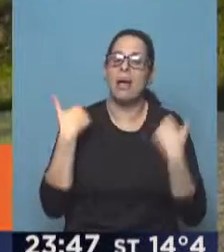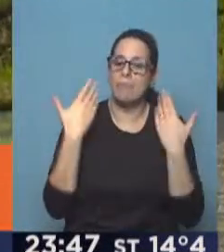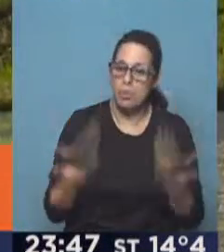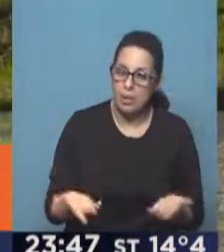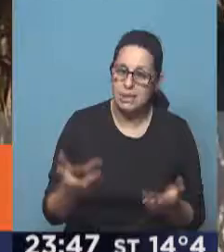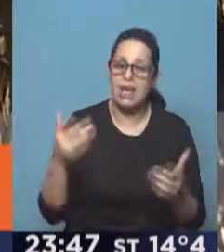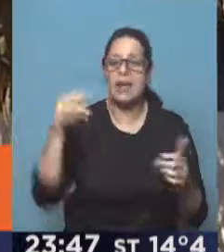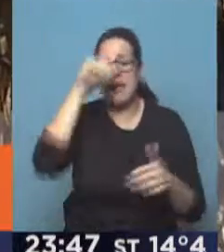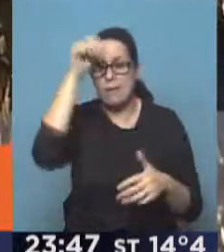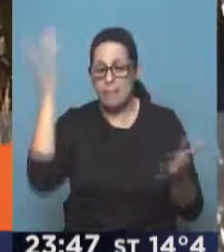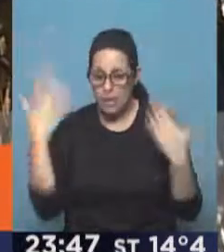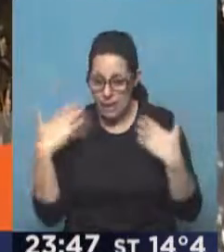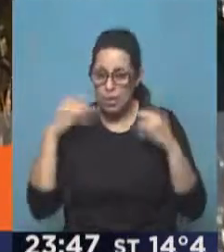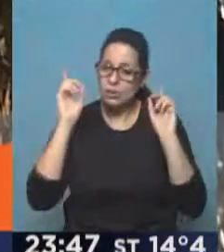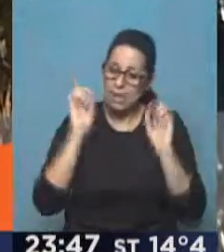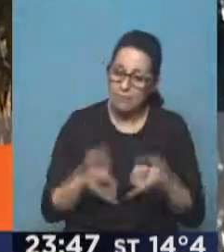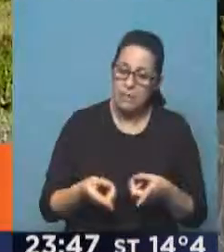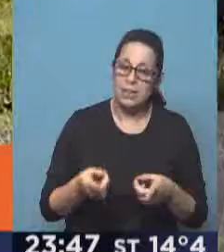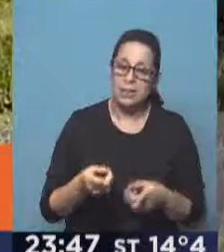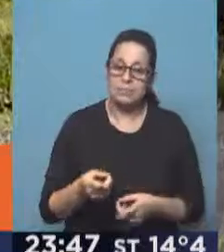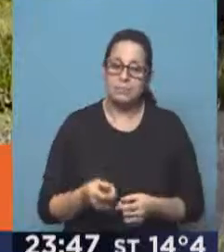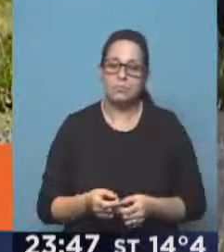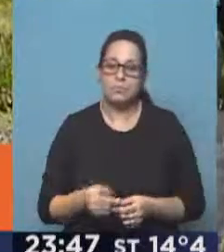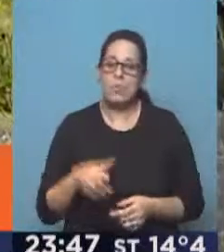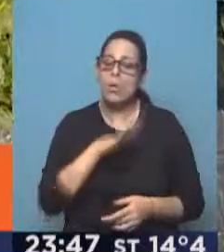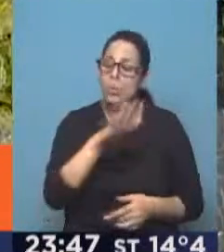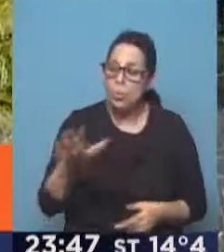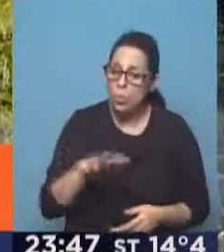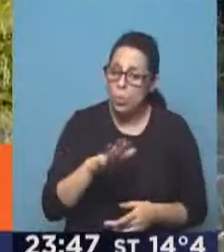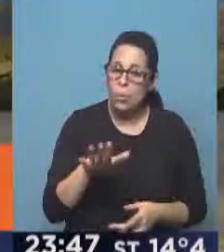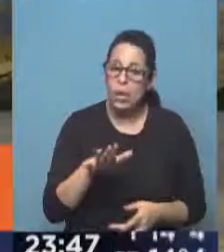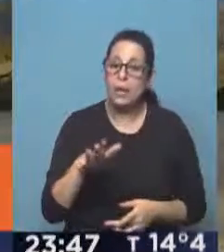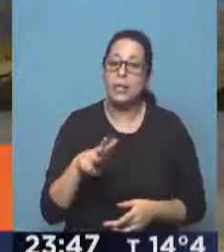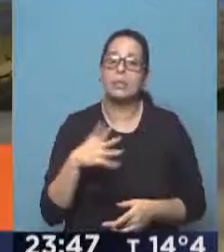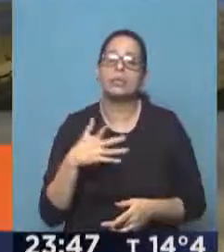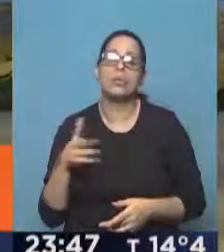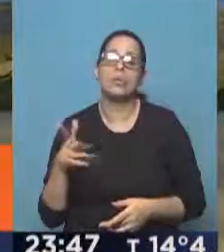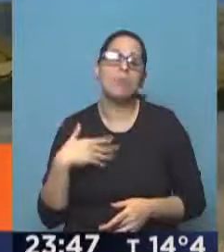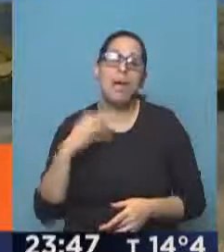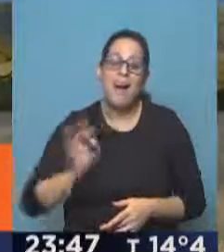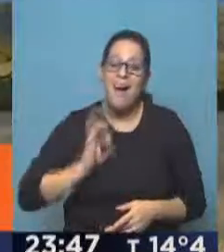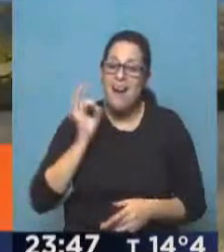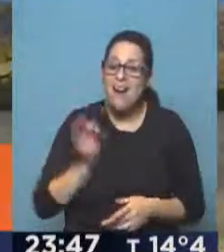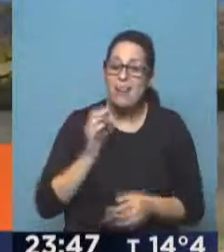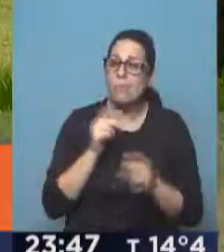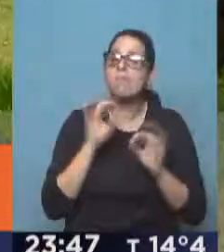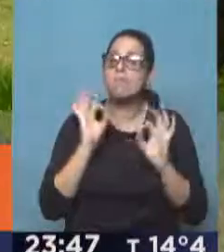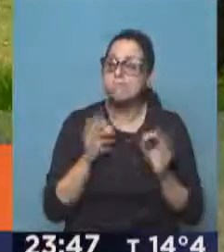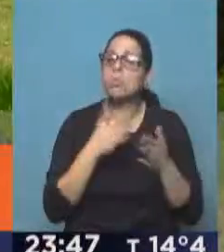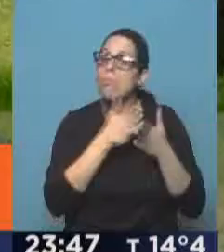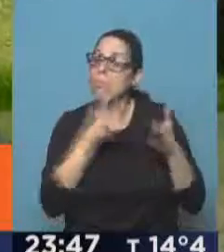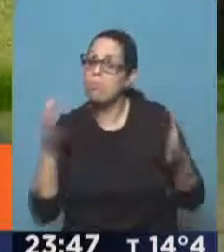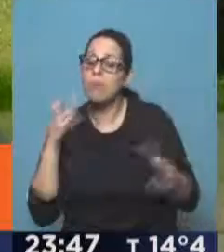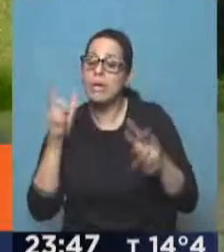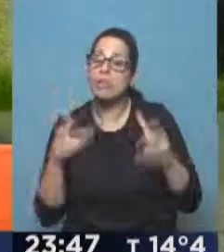solamente el verano, etcétera, sino que esto sea un lugar de todo el año con estos circuitos